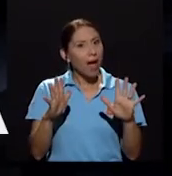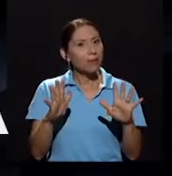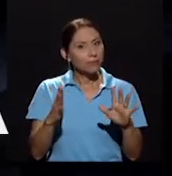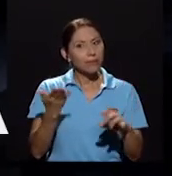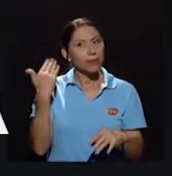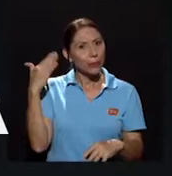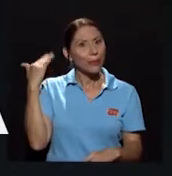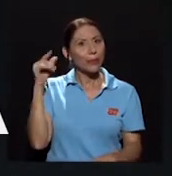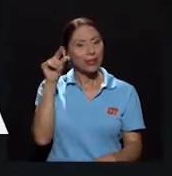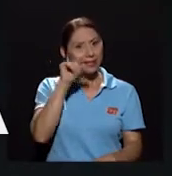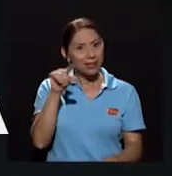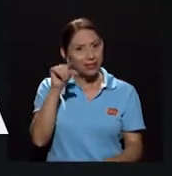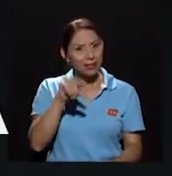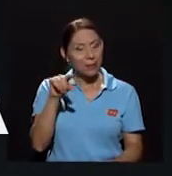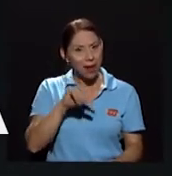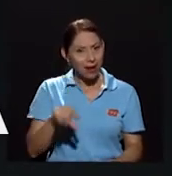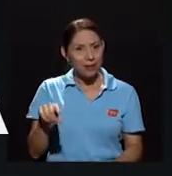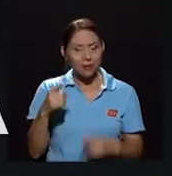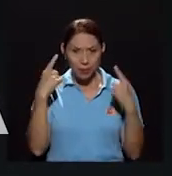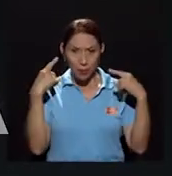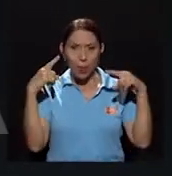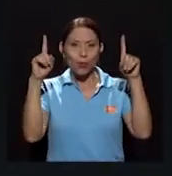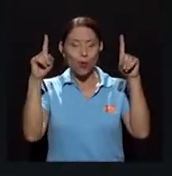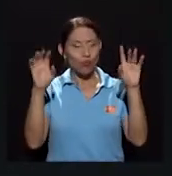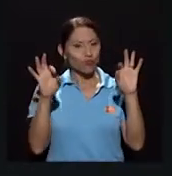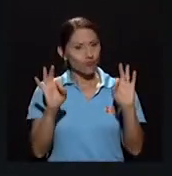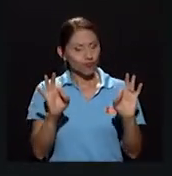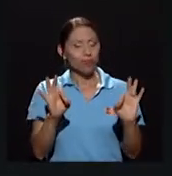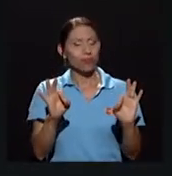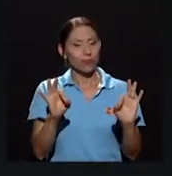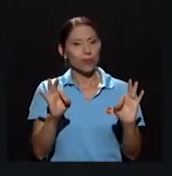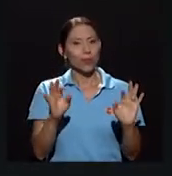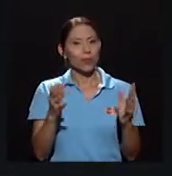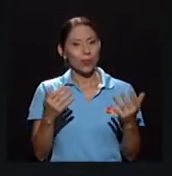semanas logró con éxito